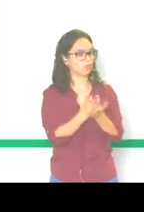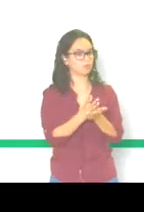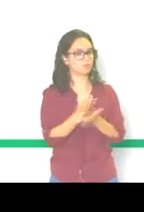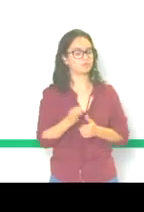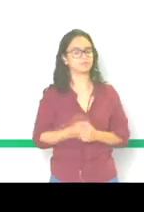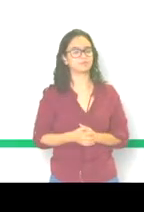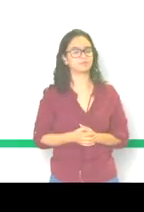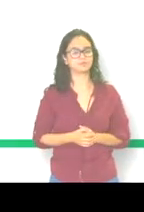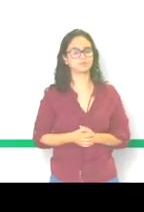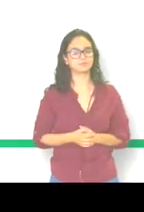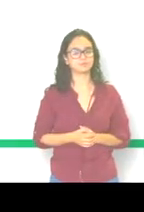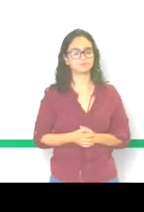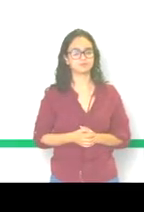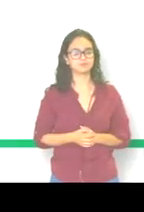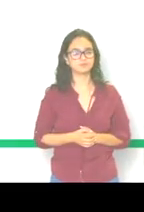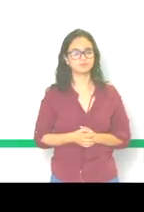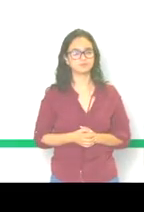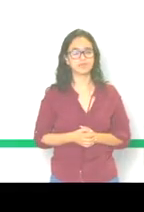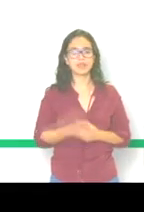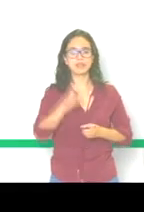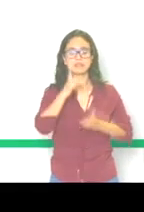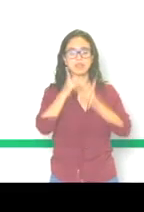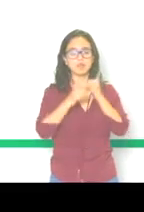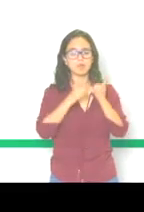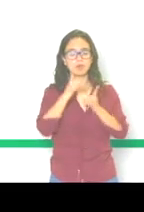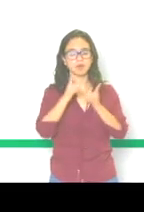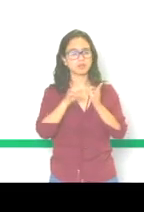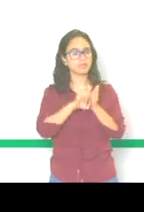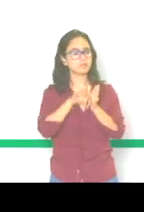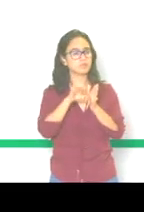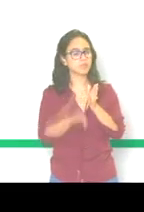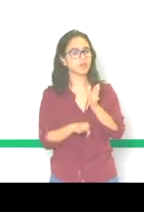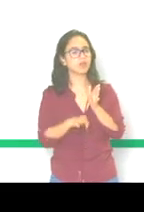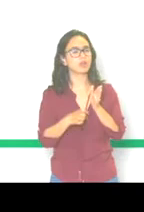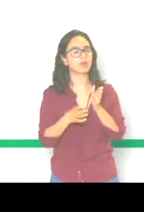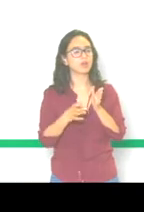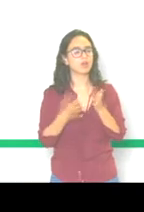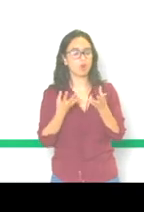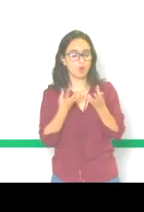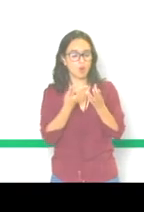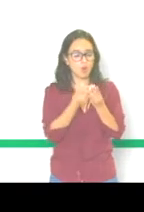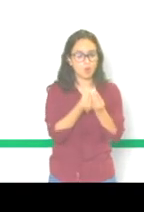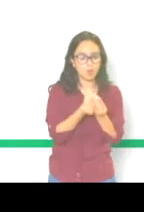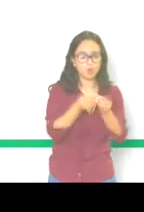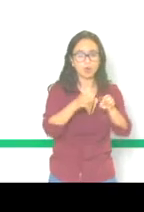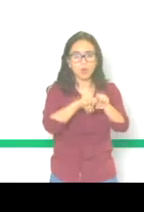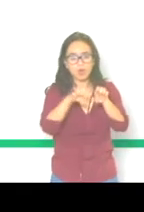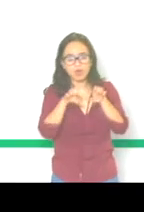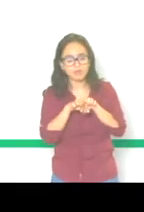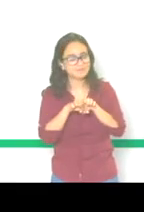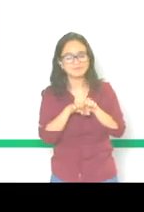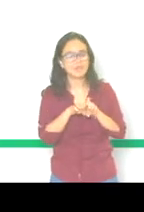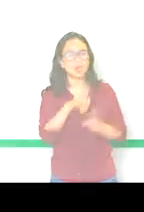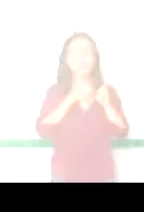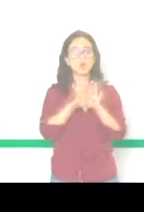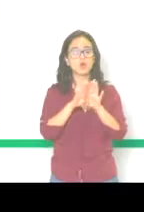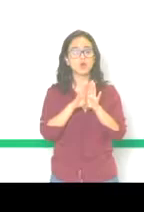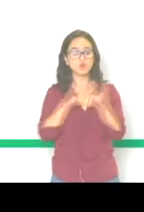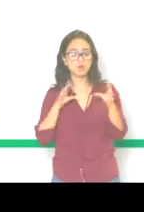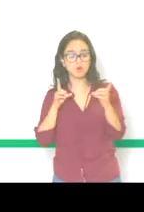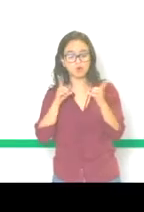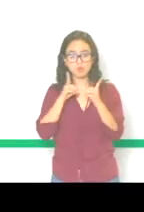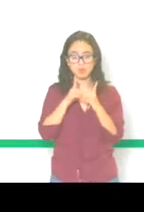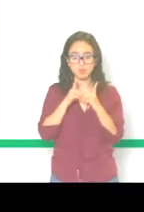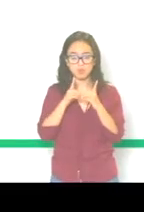están exceptuando deportes de conjunto, es decir, no se pueden llevar a cabo deportes de conjunto solamente de manera individual.